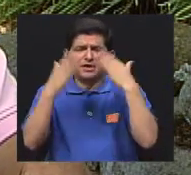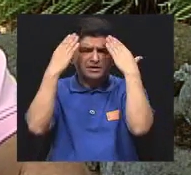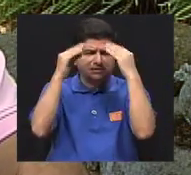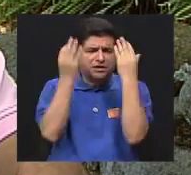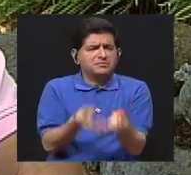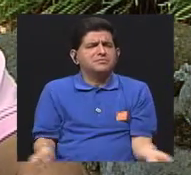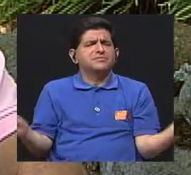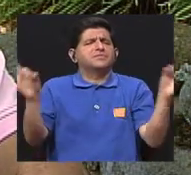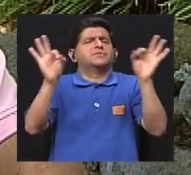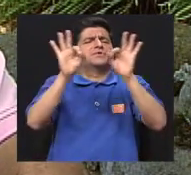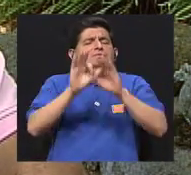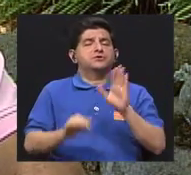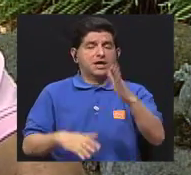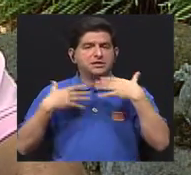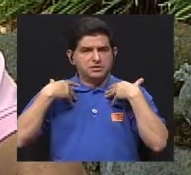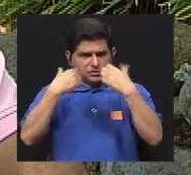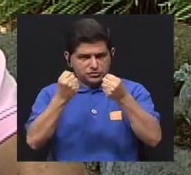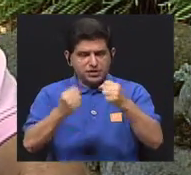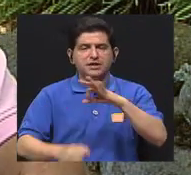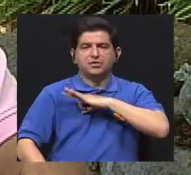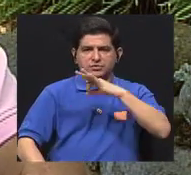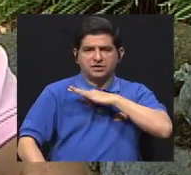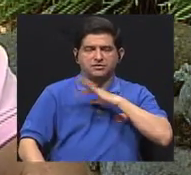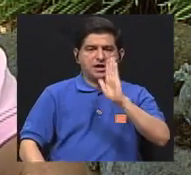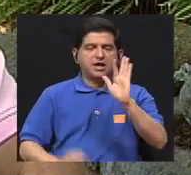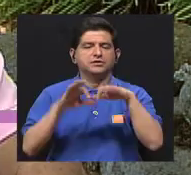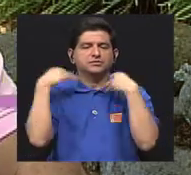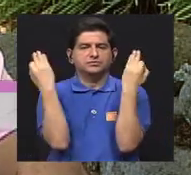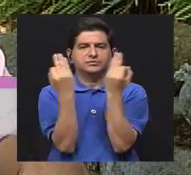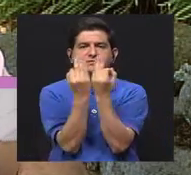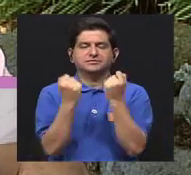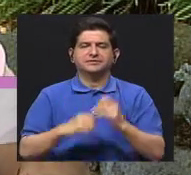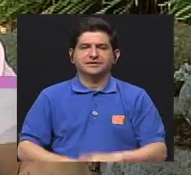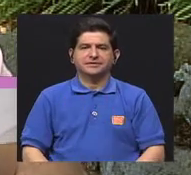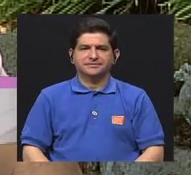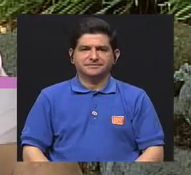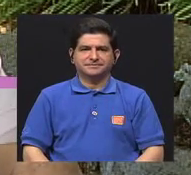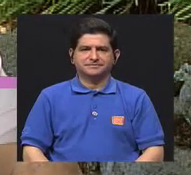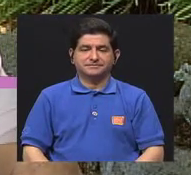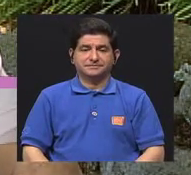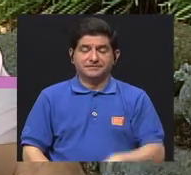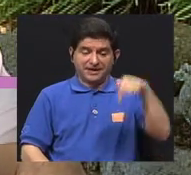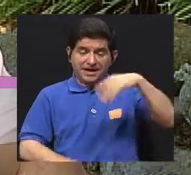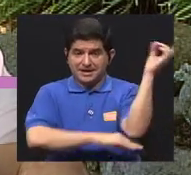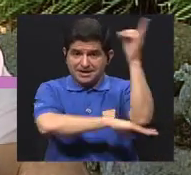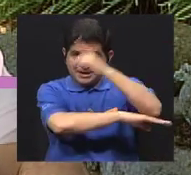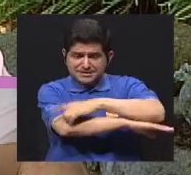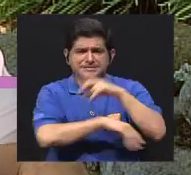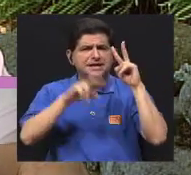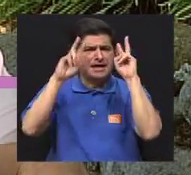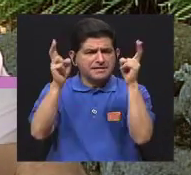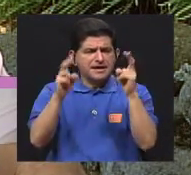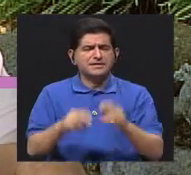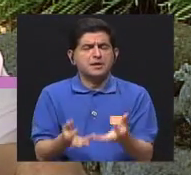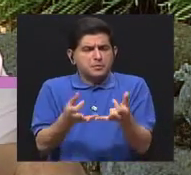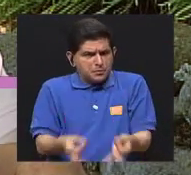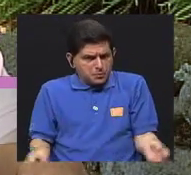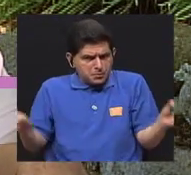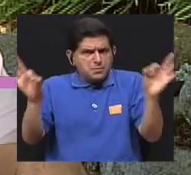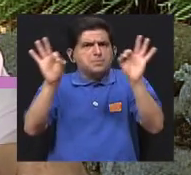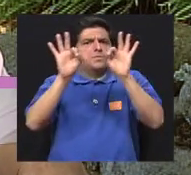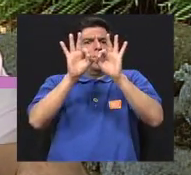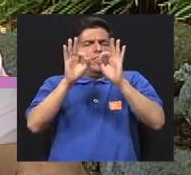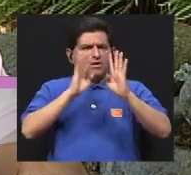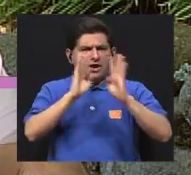información importante para su salud y el bienestar de su familia. Bueno, y el día de hoy es un tema sumamente importante porque